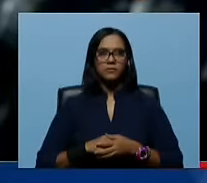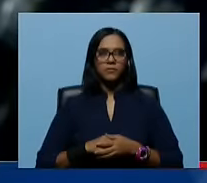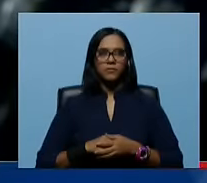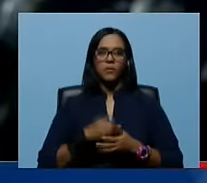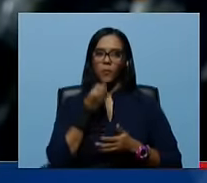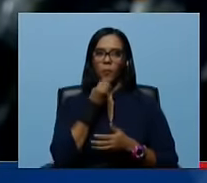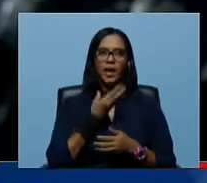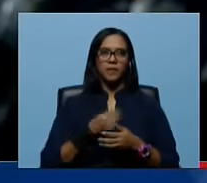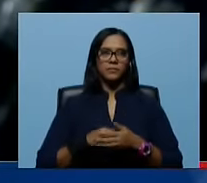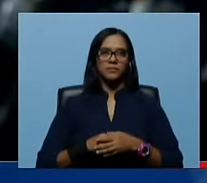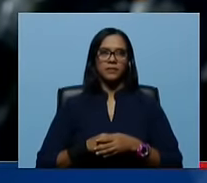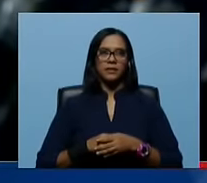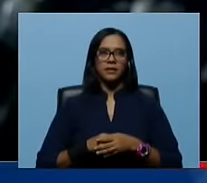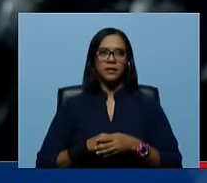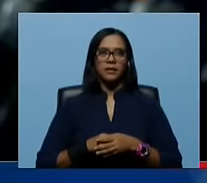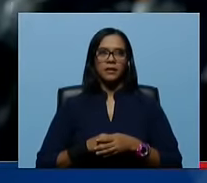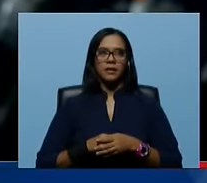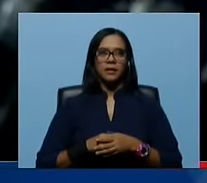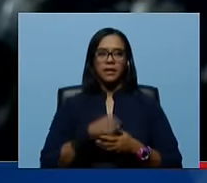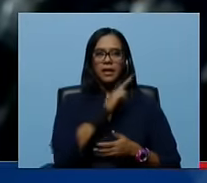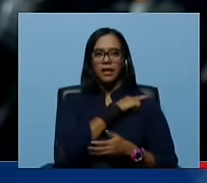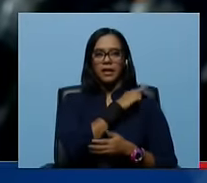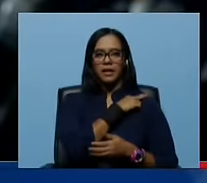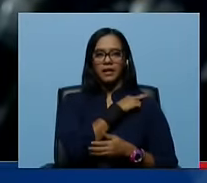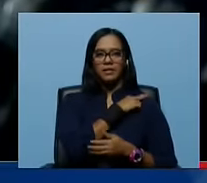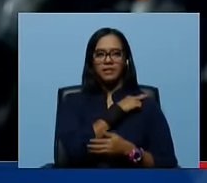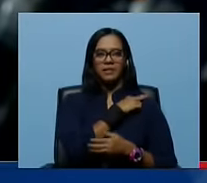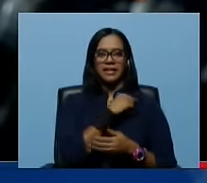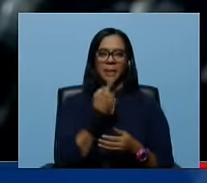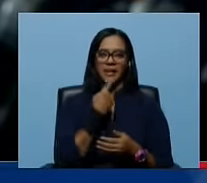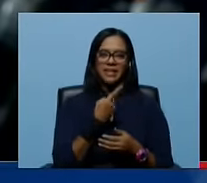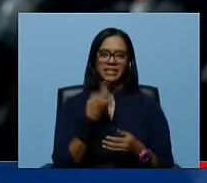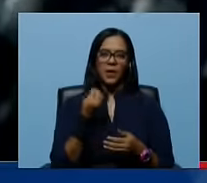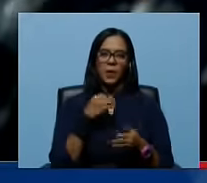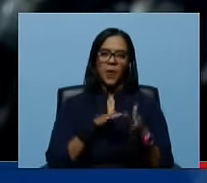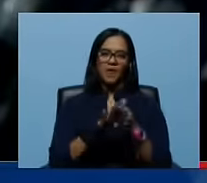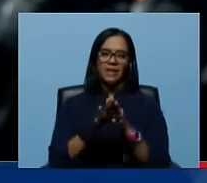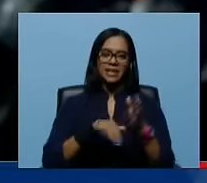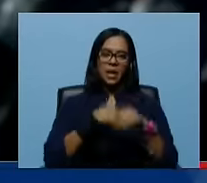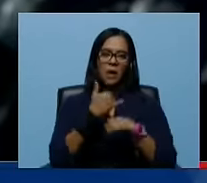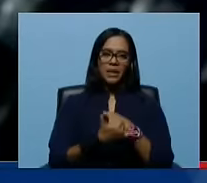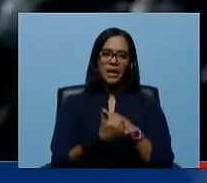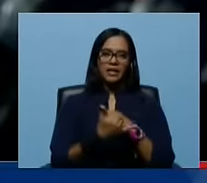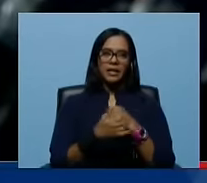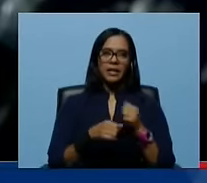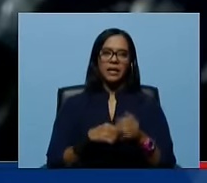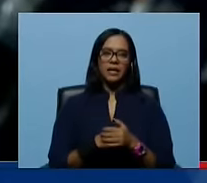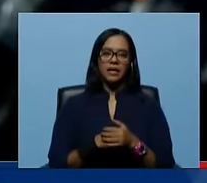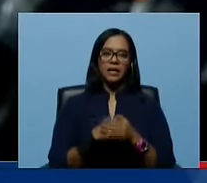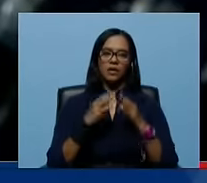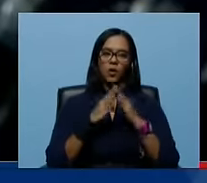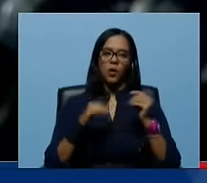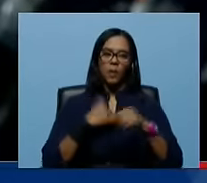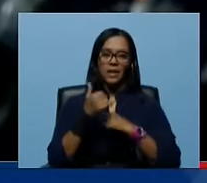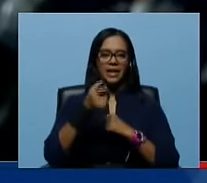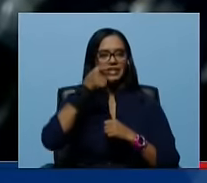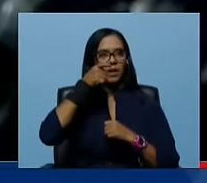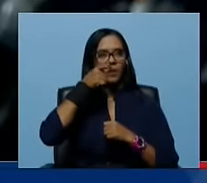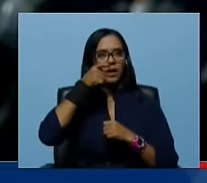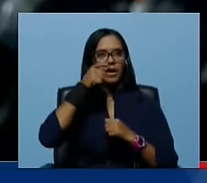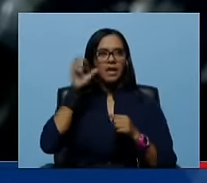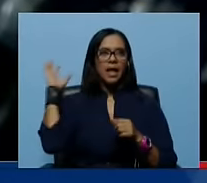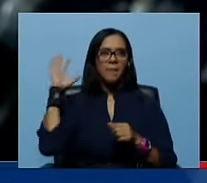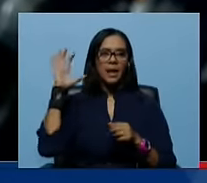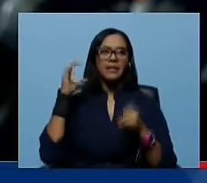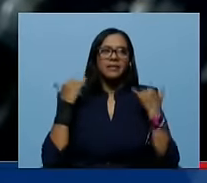Bueno, general y jefe, ¿qué me dice? ¿Cómo avanzan los planes, las hurras y todos los planes de seguridad del